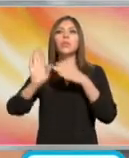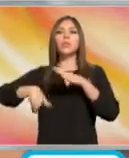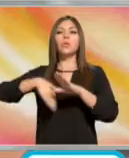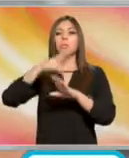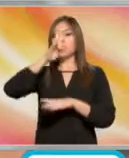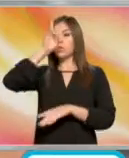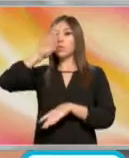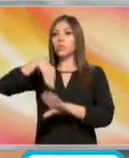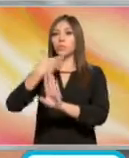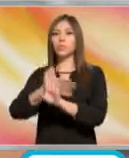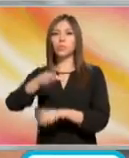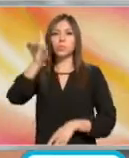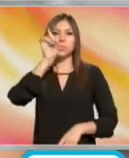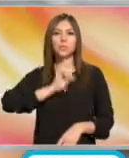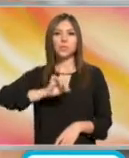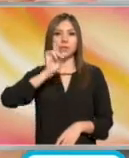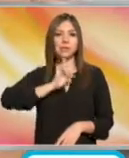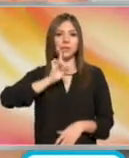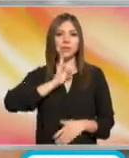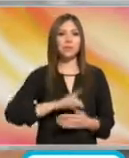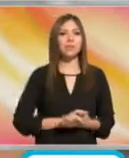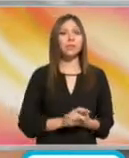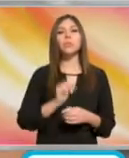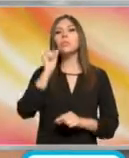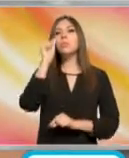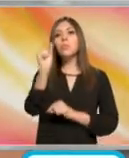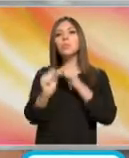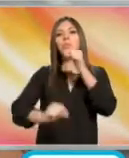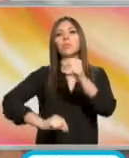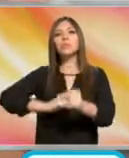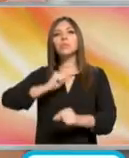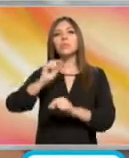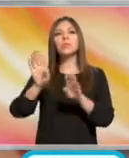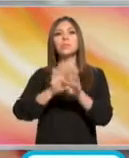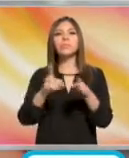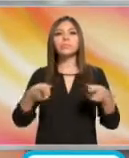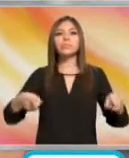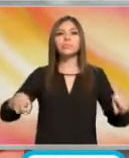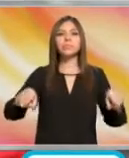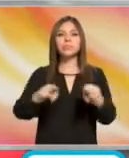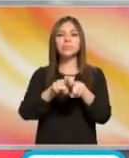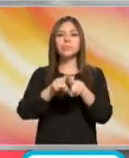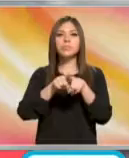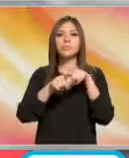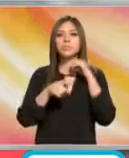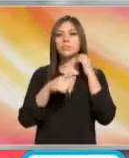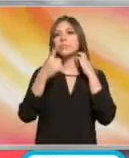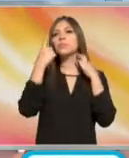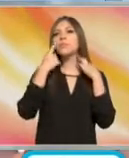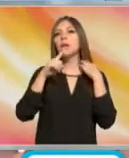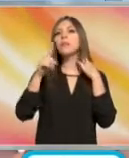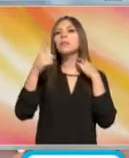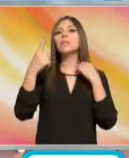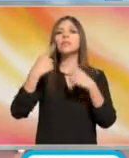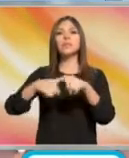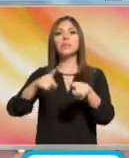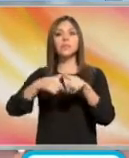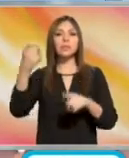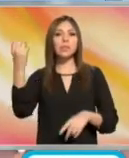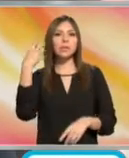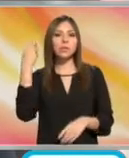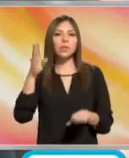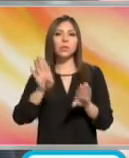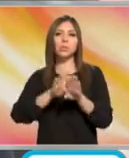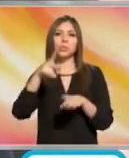las mujeres que se han establecido para marcar ciertos eventos en